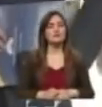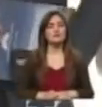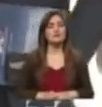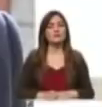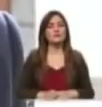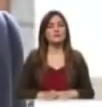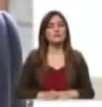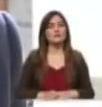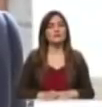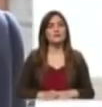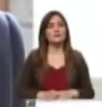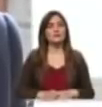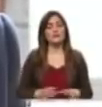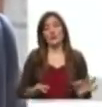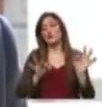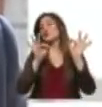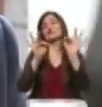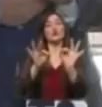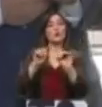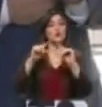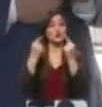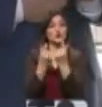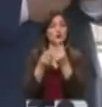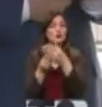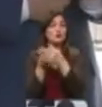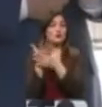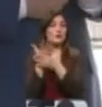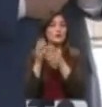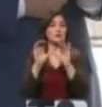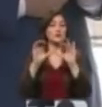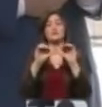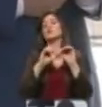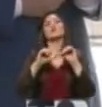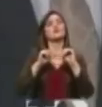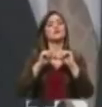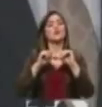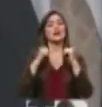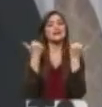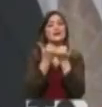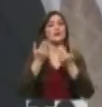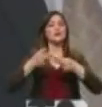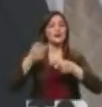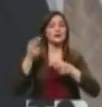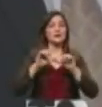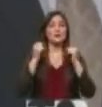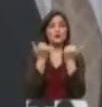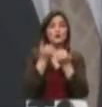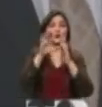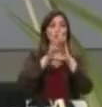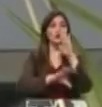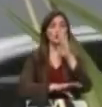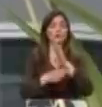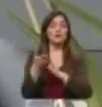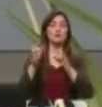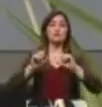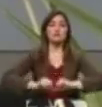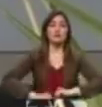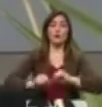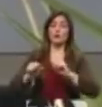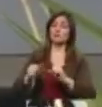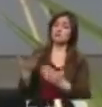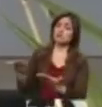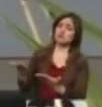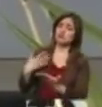de este manifiesto sería la primera acción de un recién conformado frente de los asambleístas constituyentes, quienes plantean la posibilidad